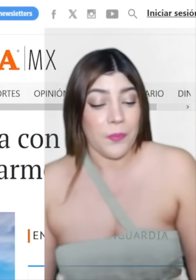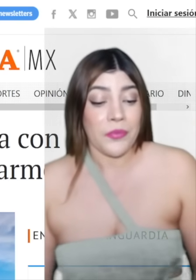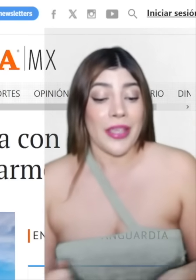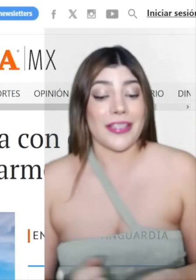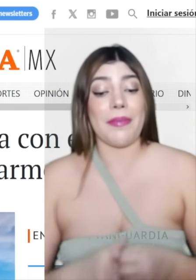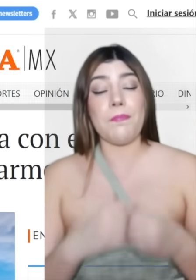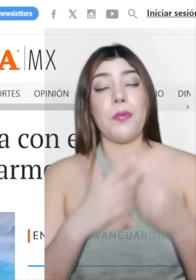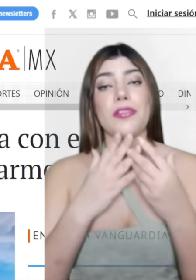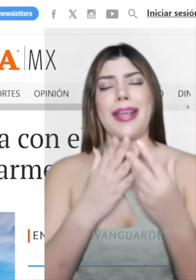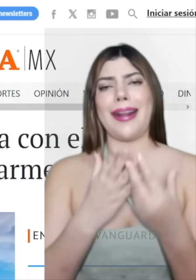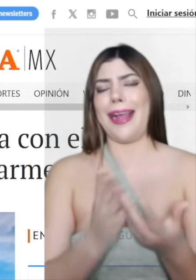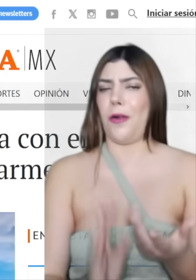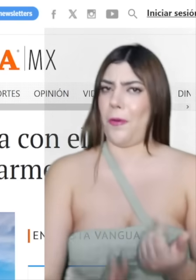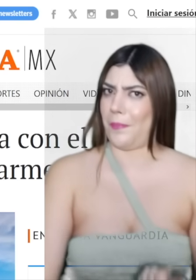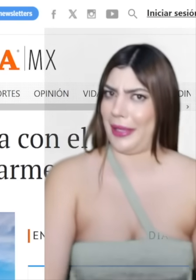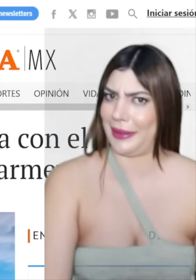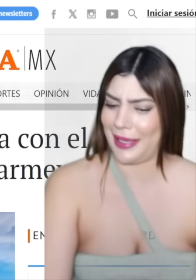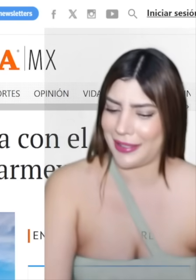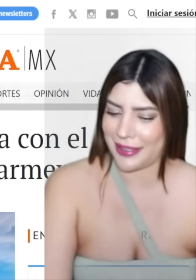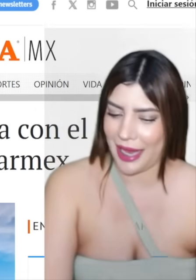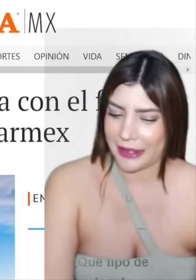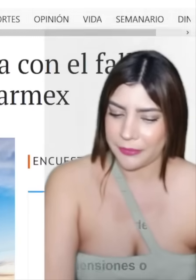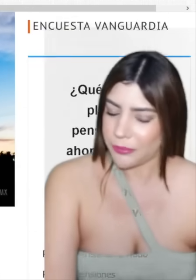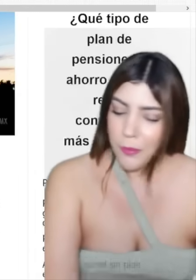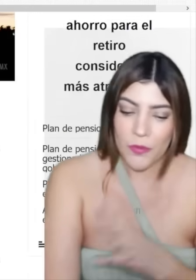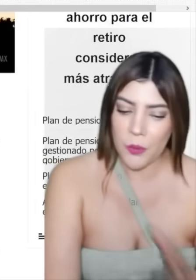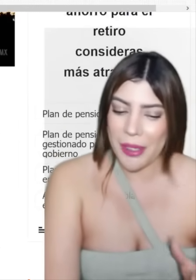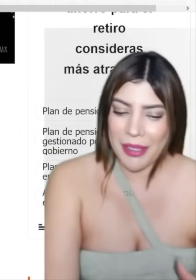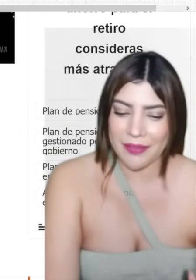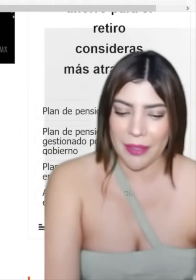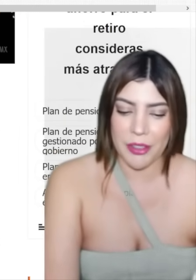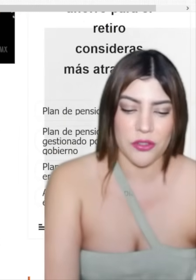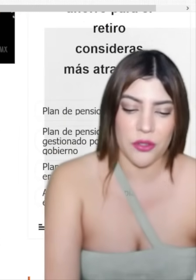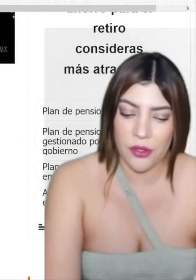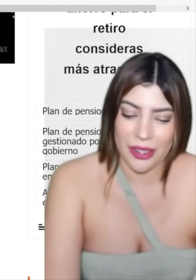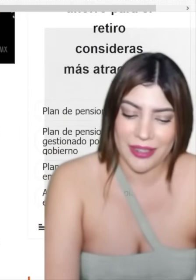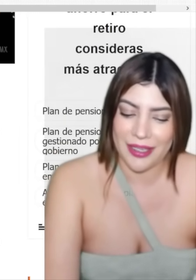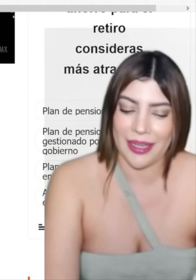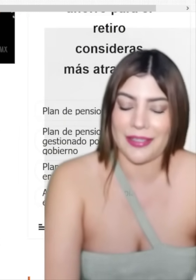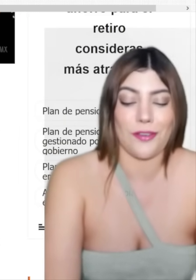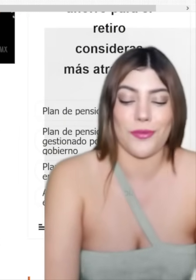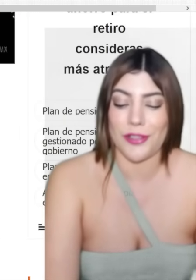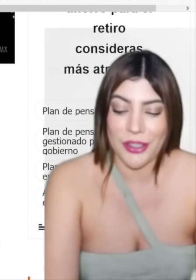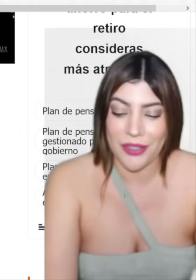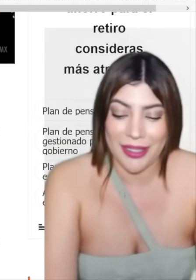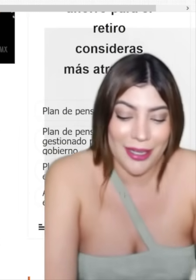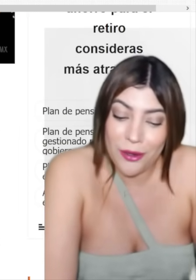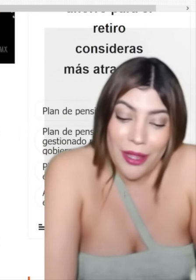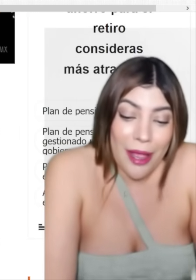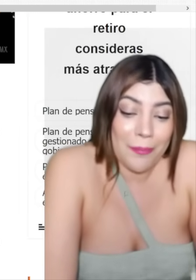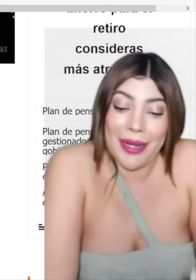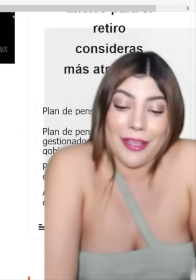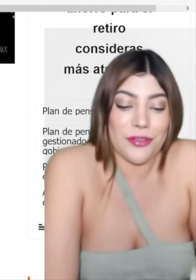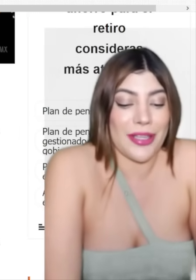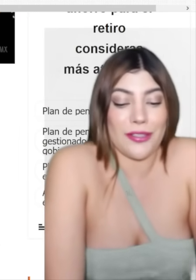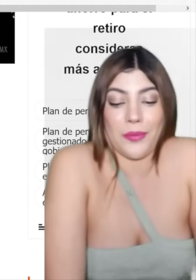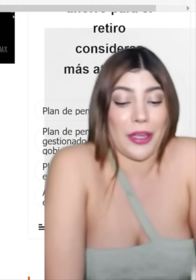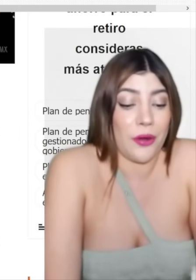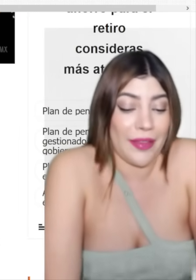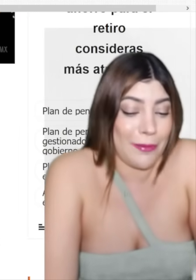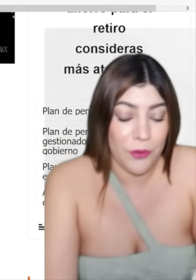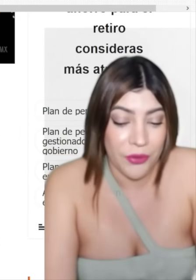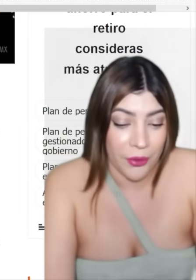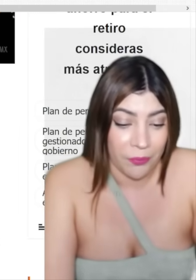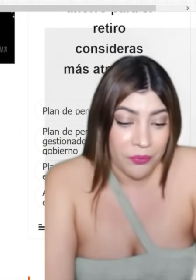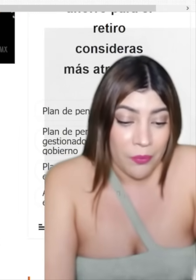fallo se va a impulsar la competencia. Obviamente, amigos, todo lo que sea llenarse los bolsillos de dinero para ellos es lo